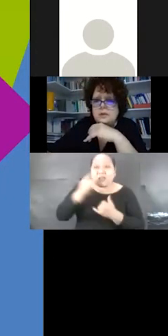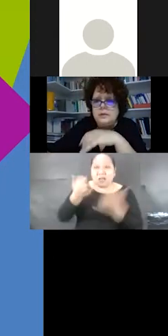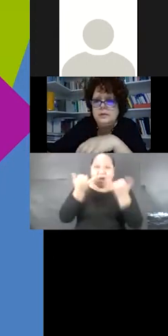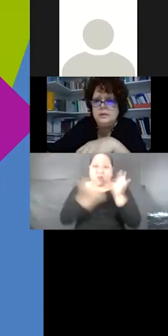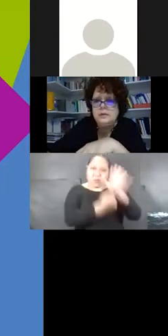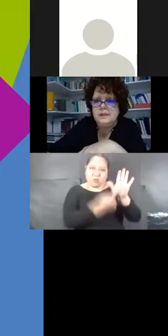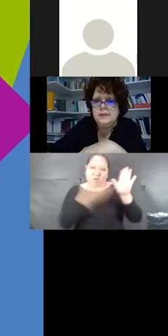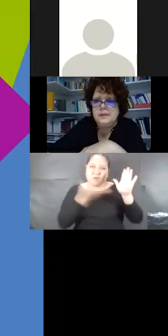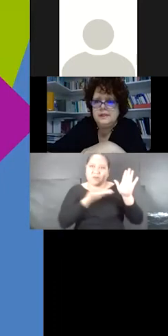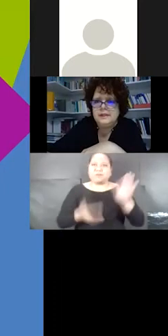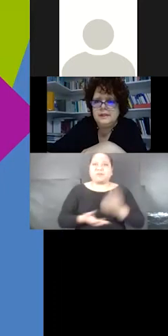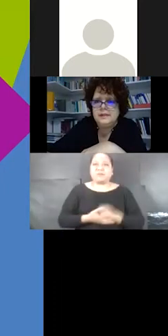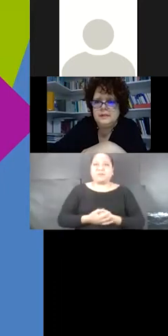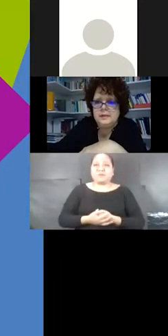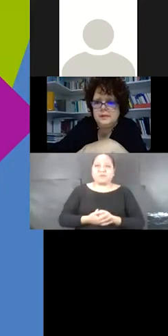segundito.